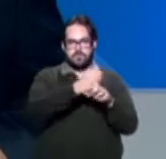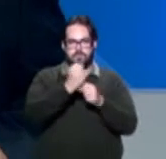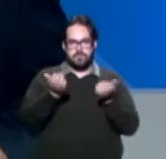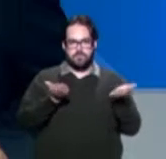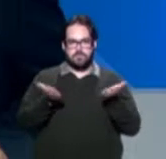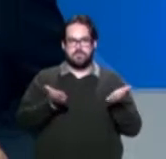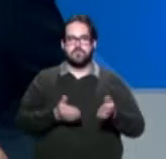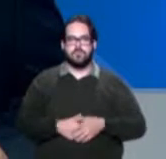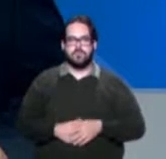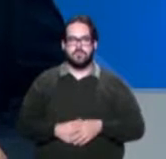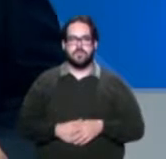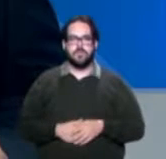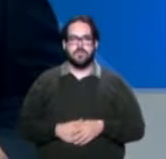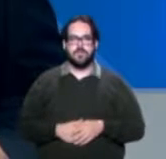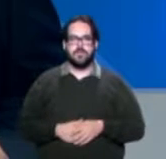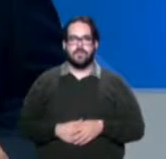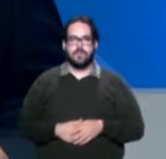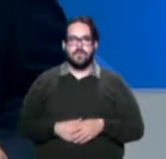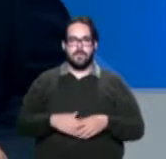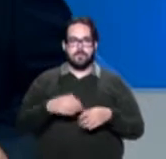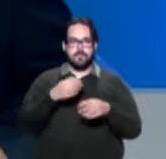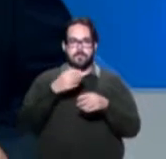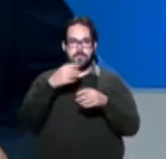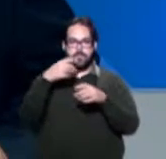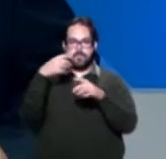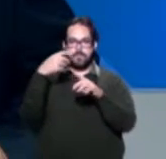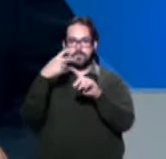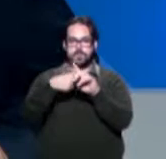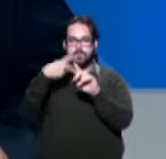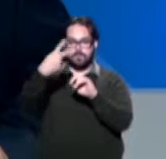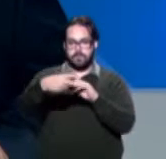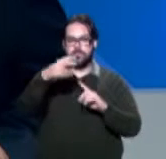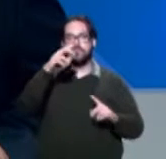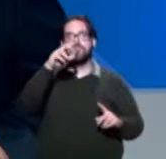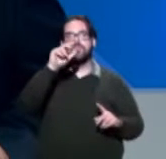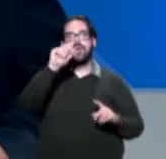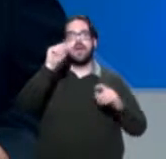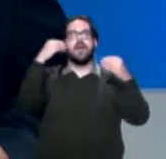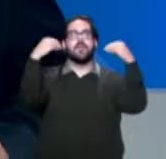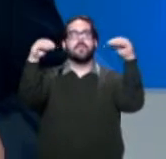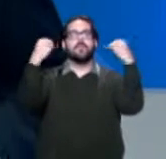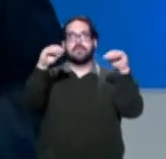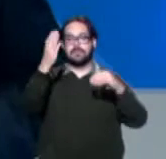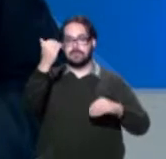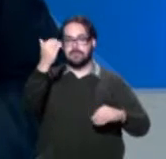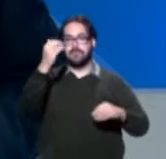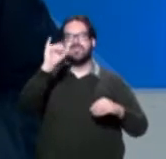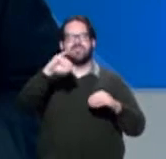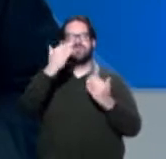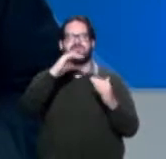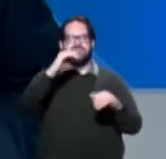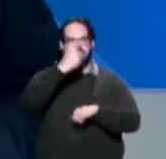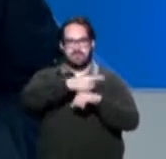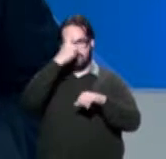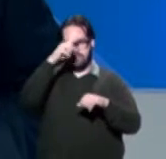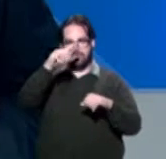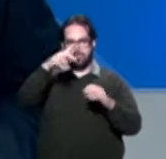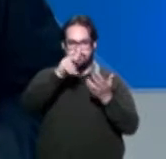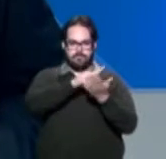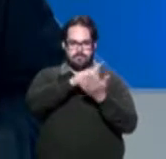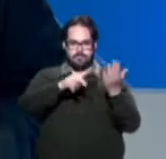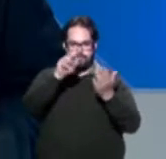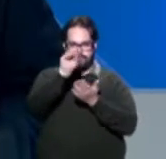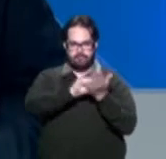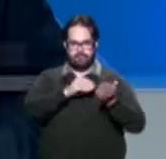Bueno, pasando a otras informaciones, el próximo 15 de abril es la fecha límite para someter la planilla, pero ¿conoce usted quién debe